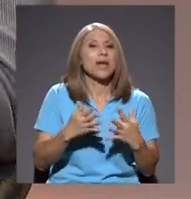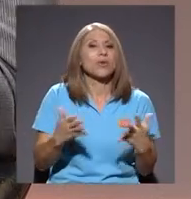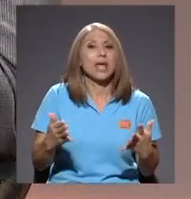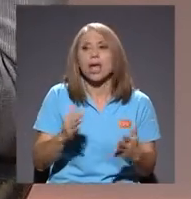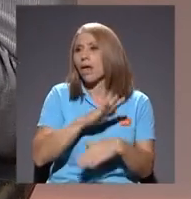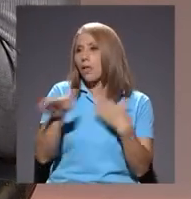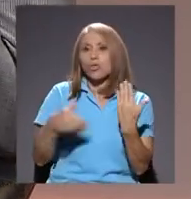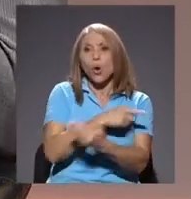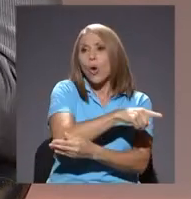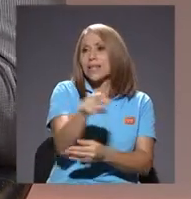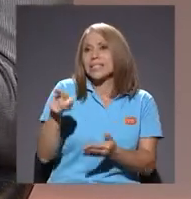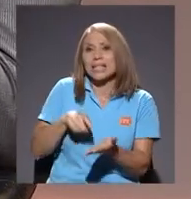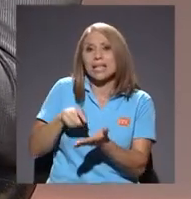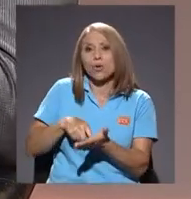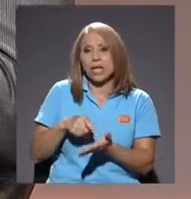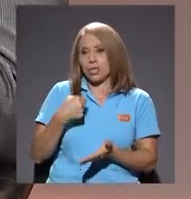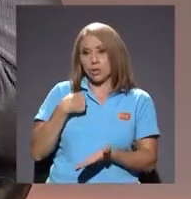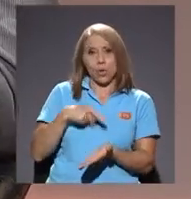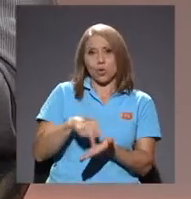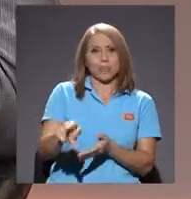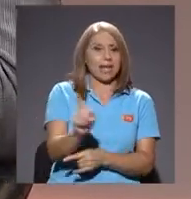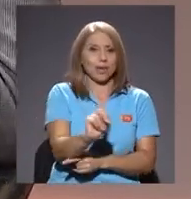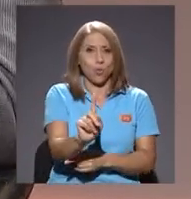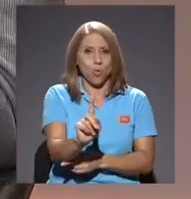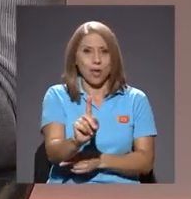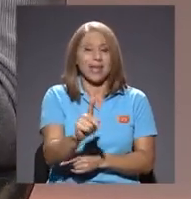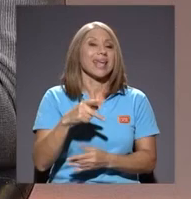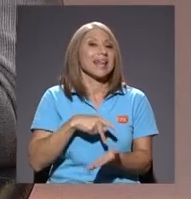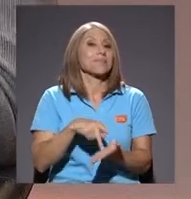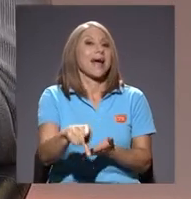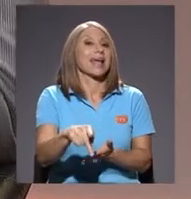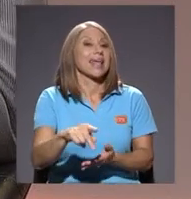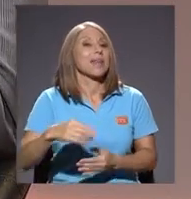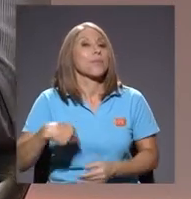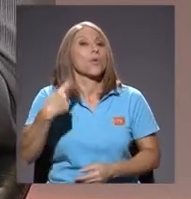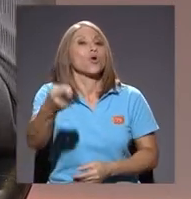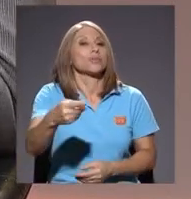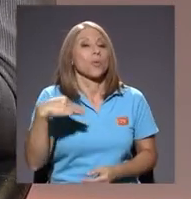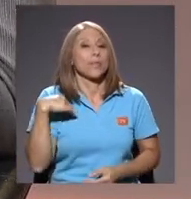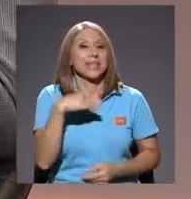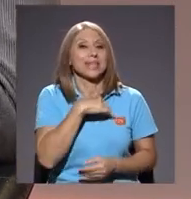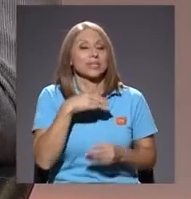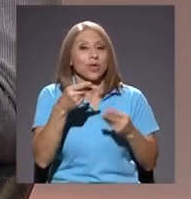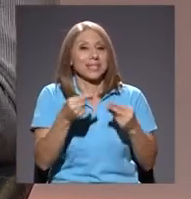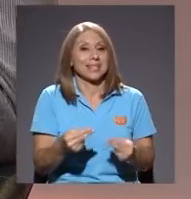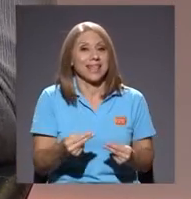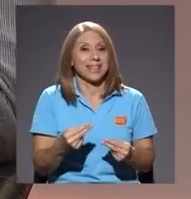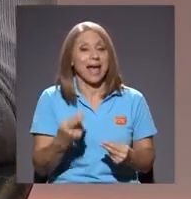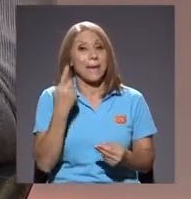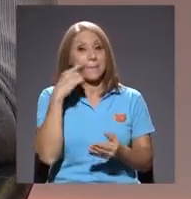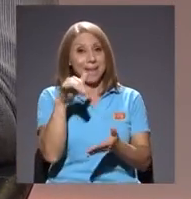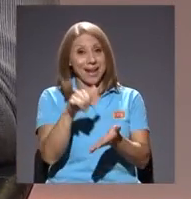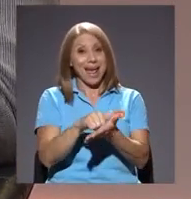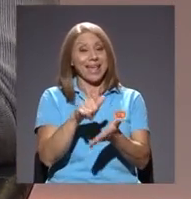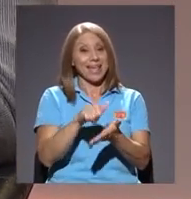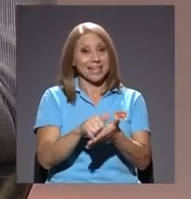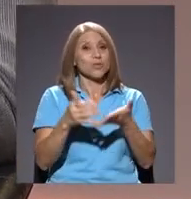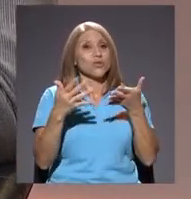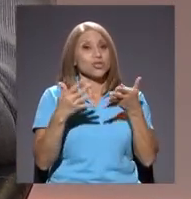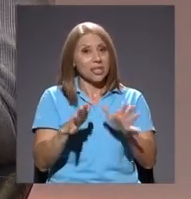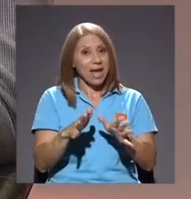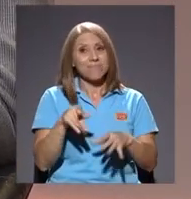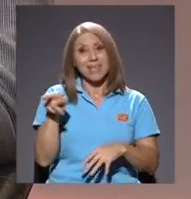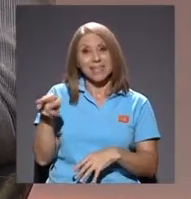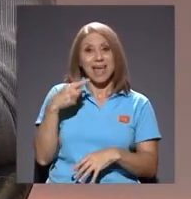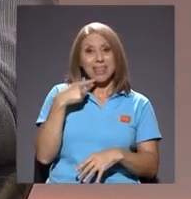números de las notas que para ello que les pague el próximo ministro hacienda y para eso le ha manifestado si me legislativa